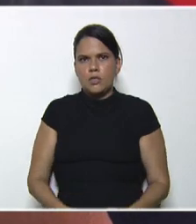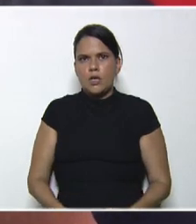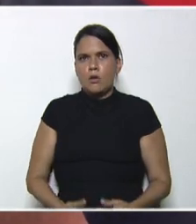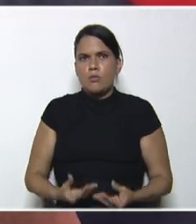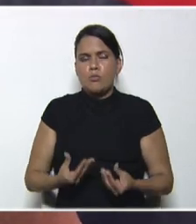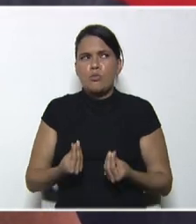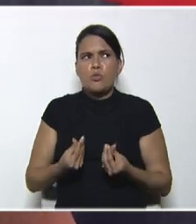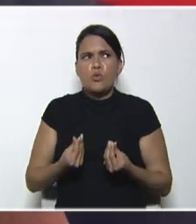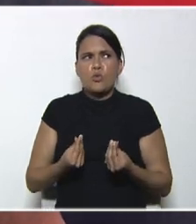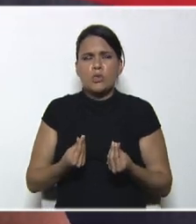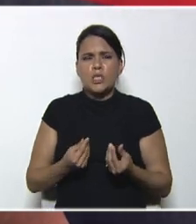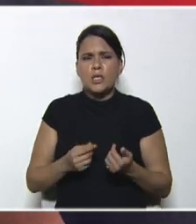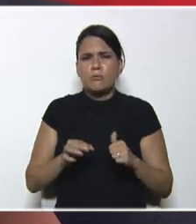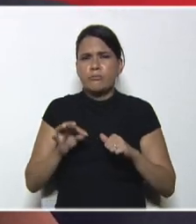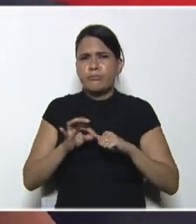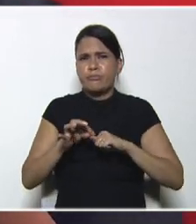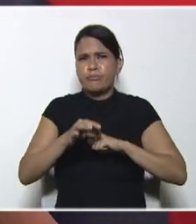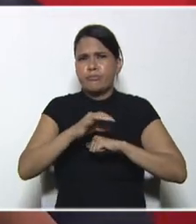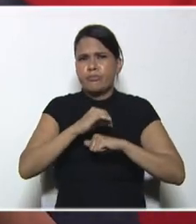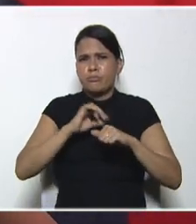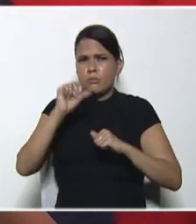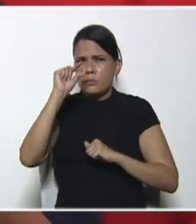miles de partículas subatómicas.